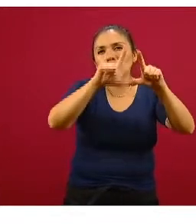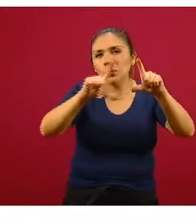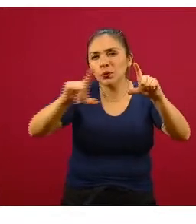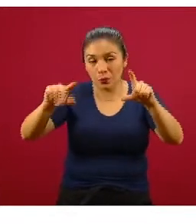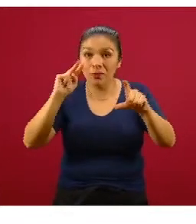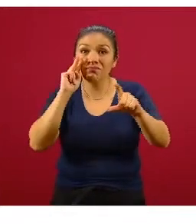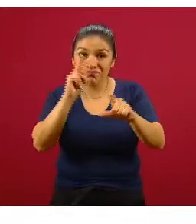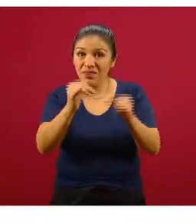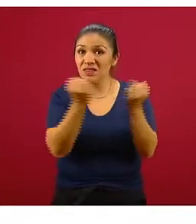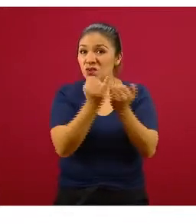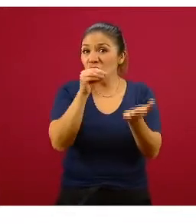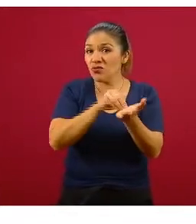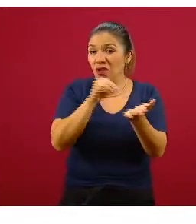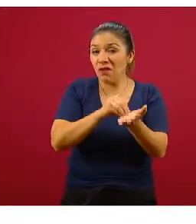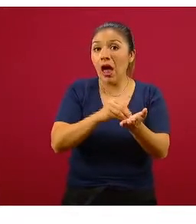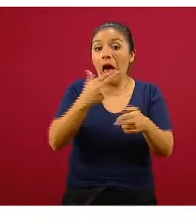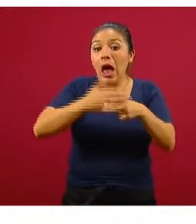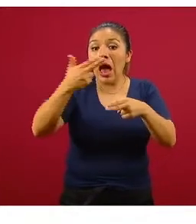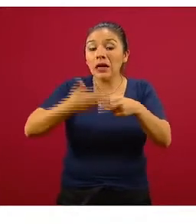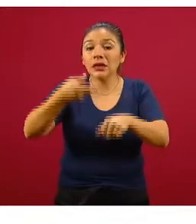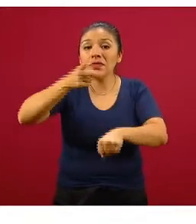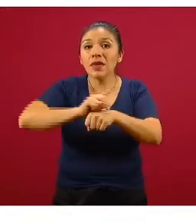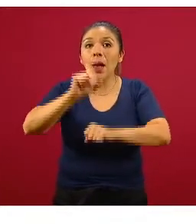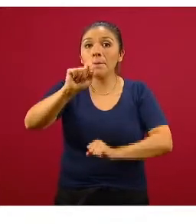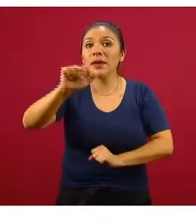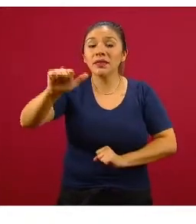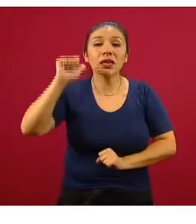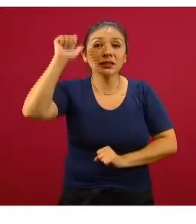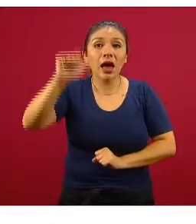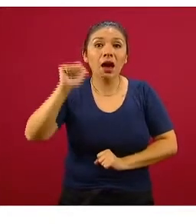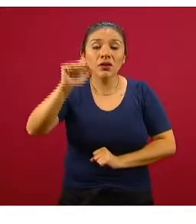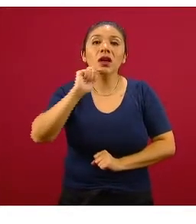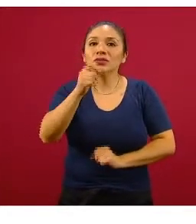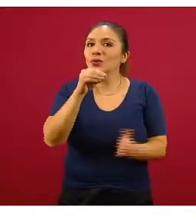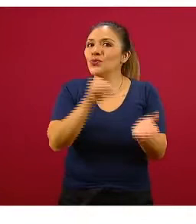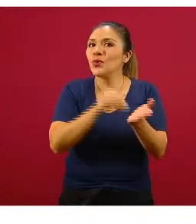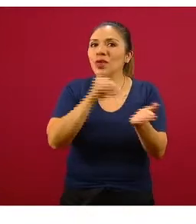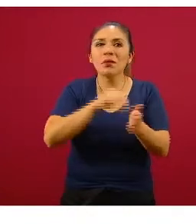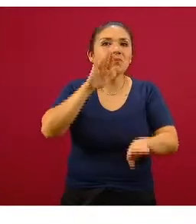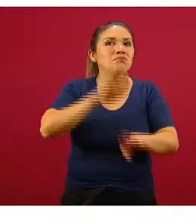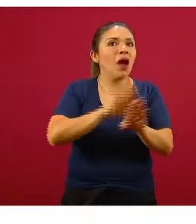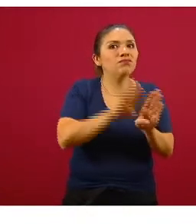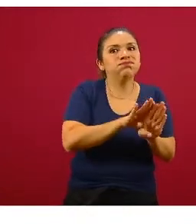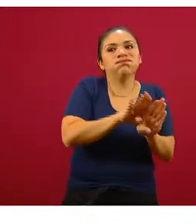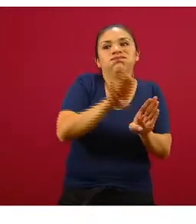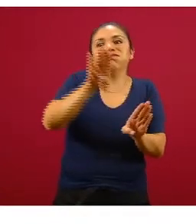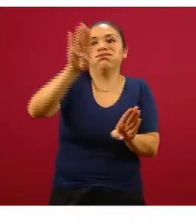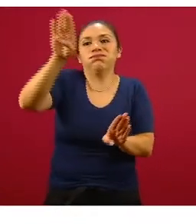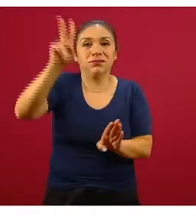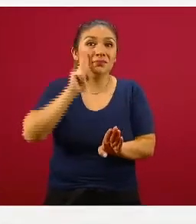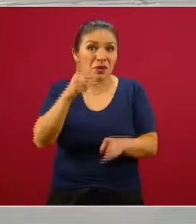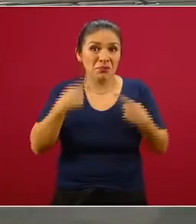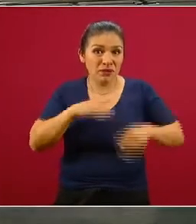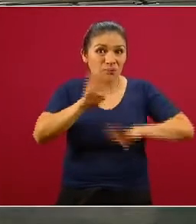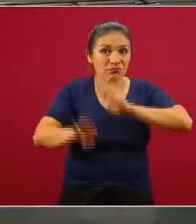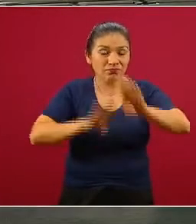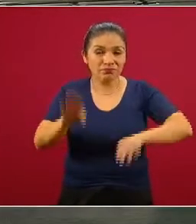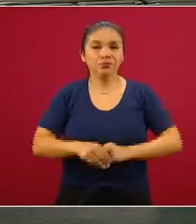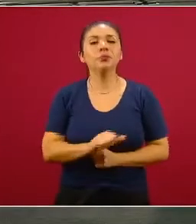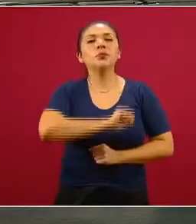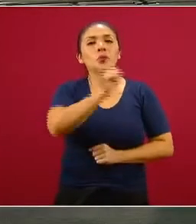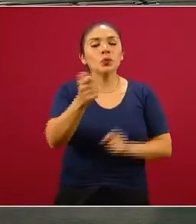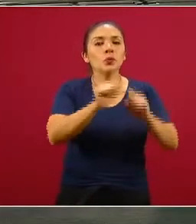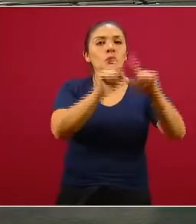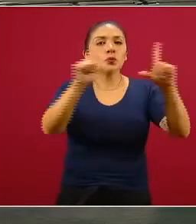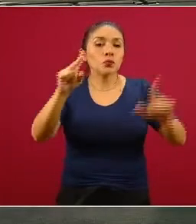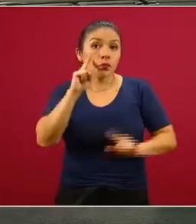de vista que por lo menos hasta el 26 de abril la tendencia era todavía ascendente en relación a las defunciones. En la siguiente